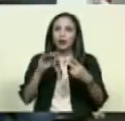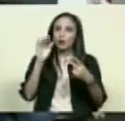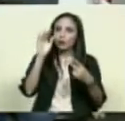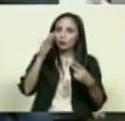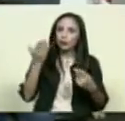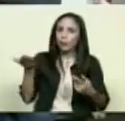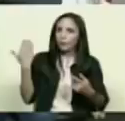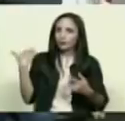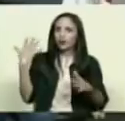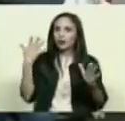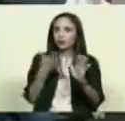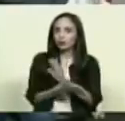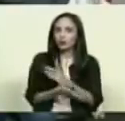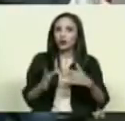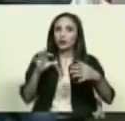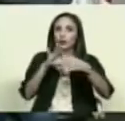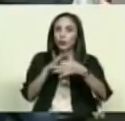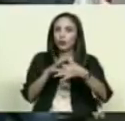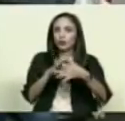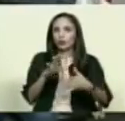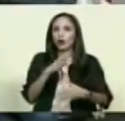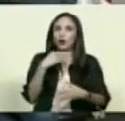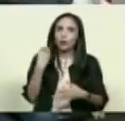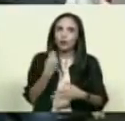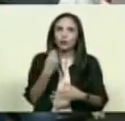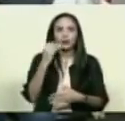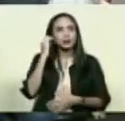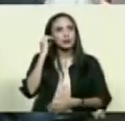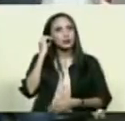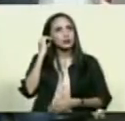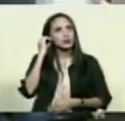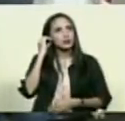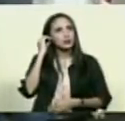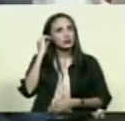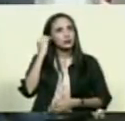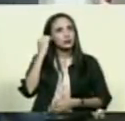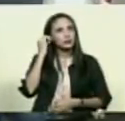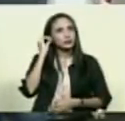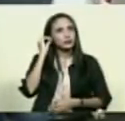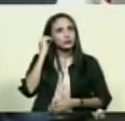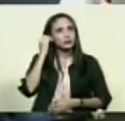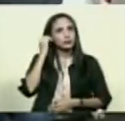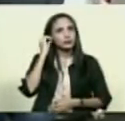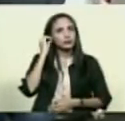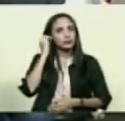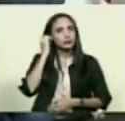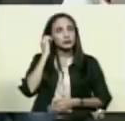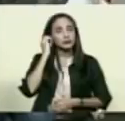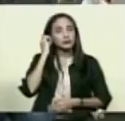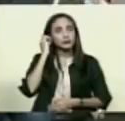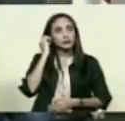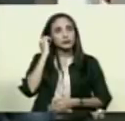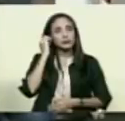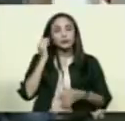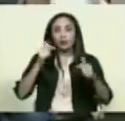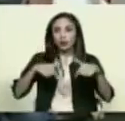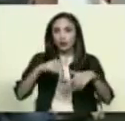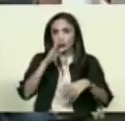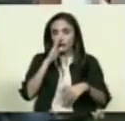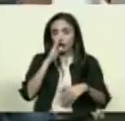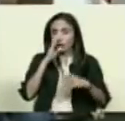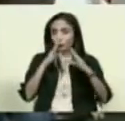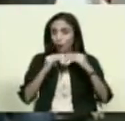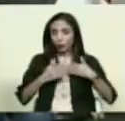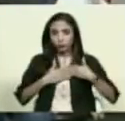demostrando. Aquí en el banco tienen todas las puertas abiertas. Además de eso,